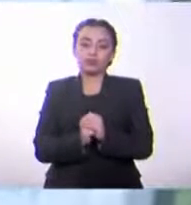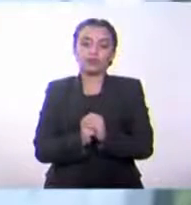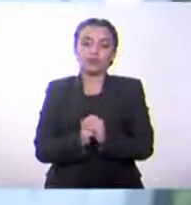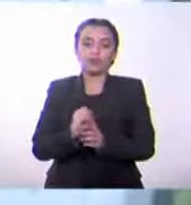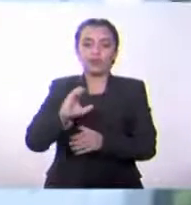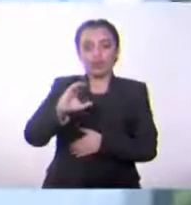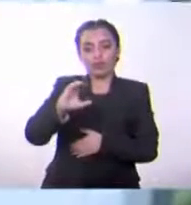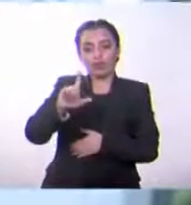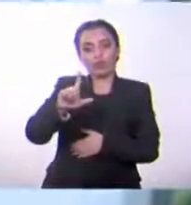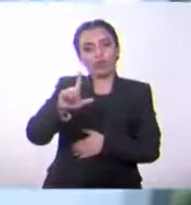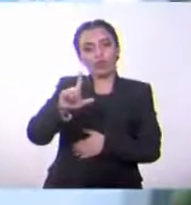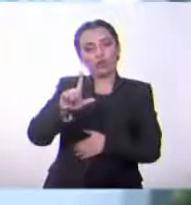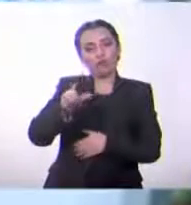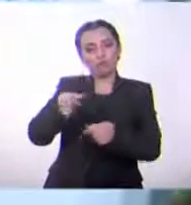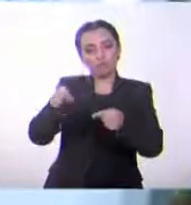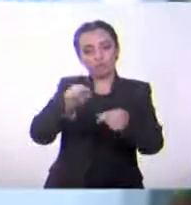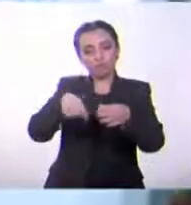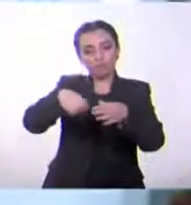sodio.